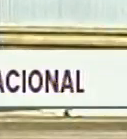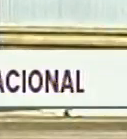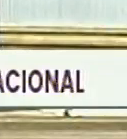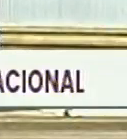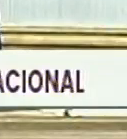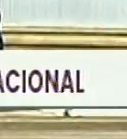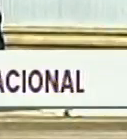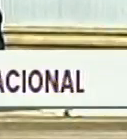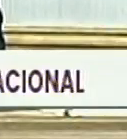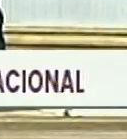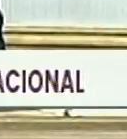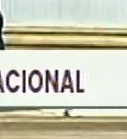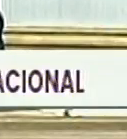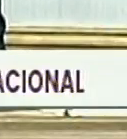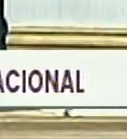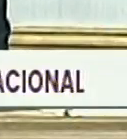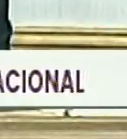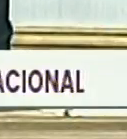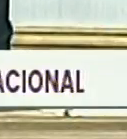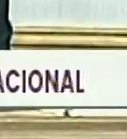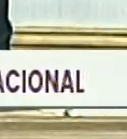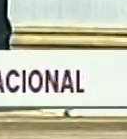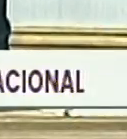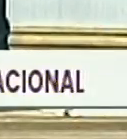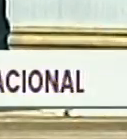Se reanuda la sesión.